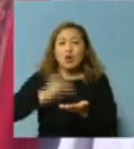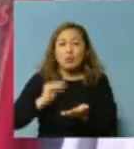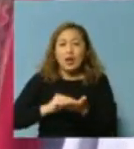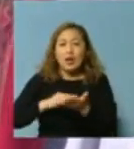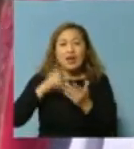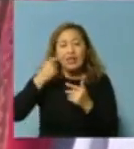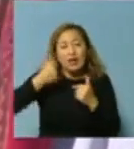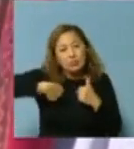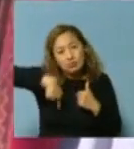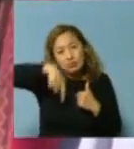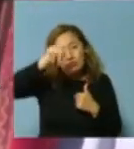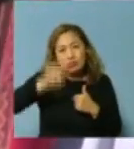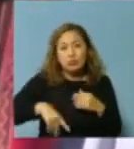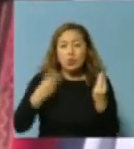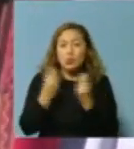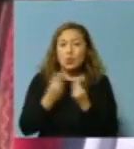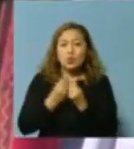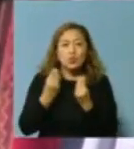jornada extendida, porque hay